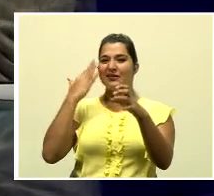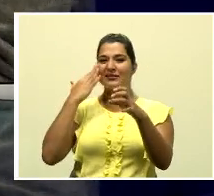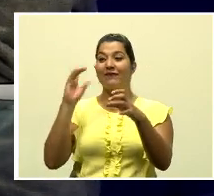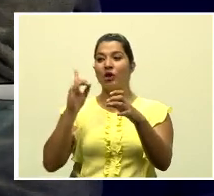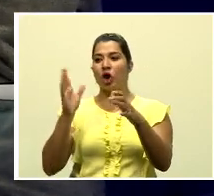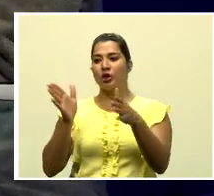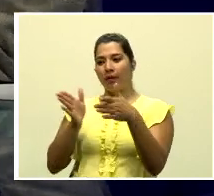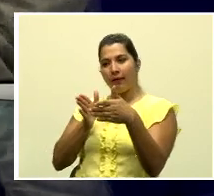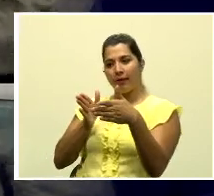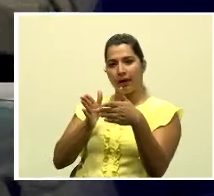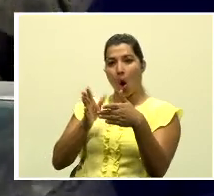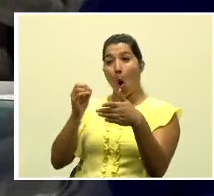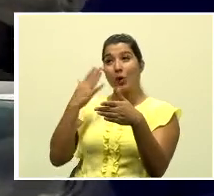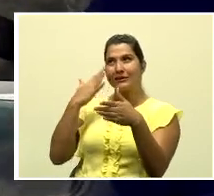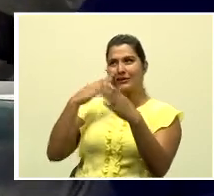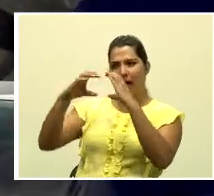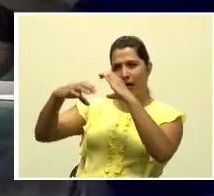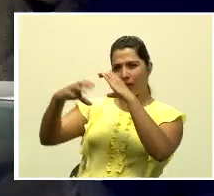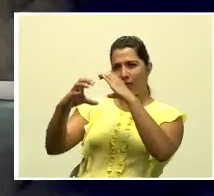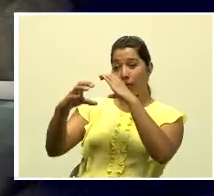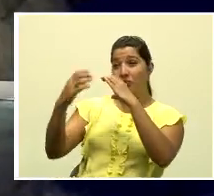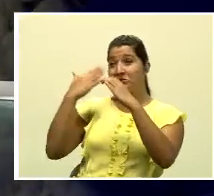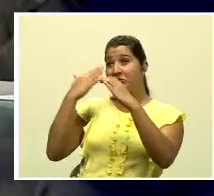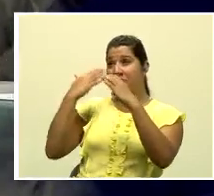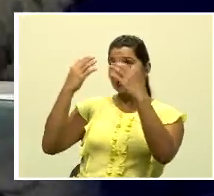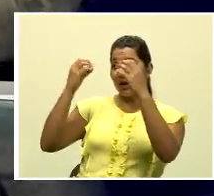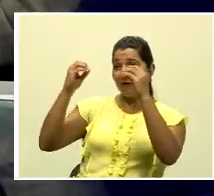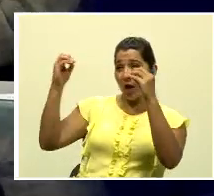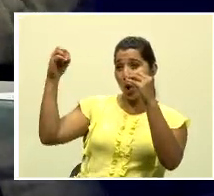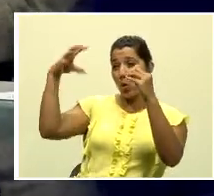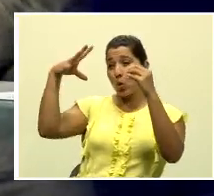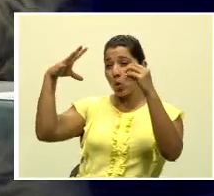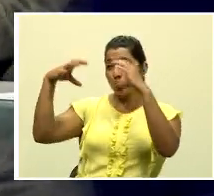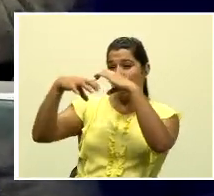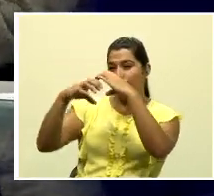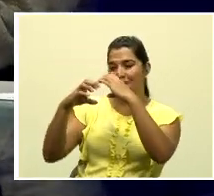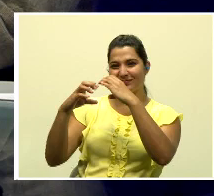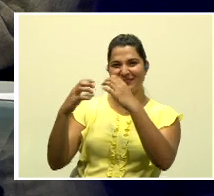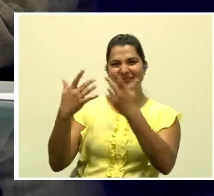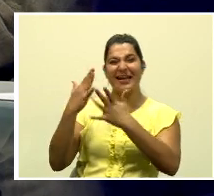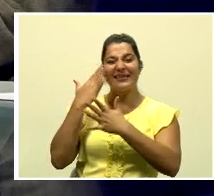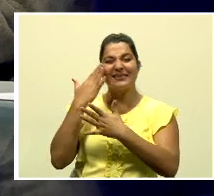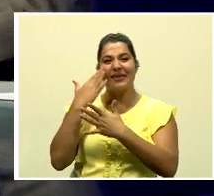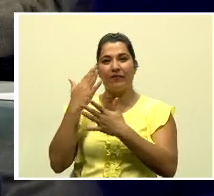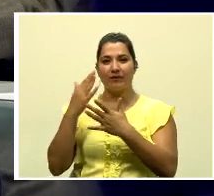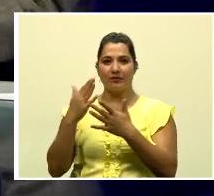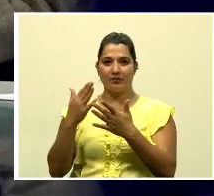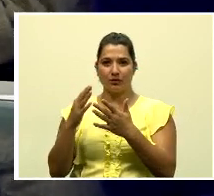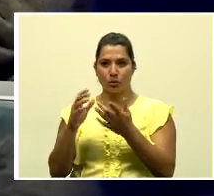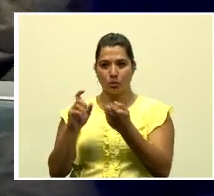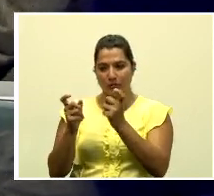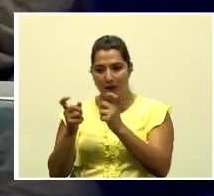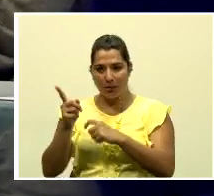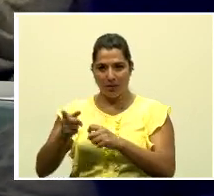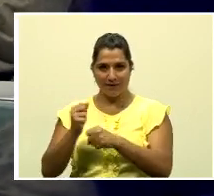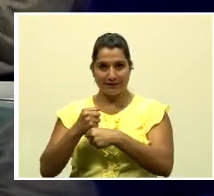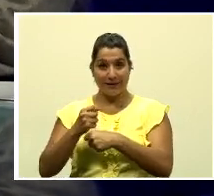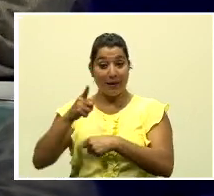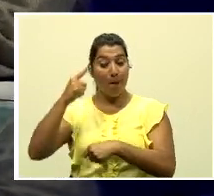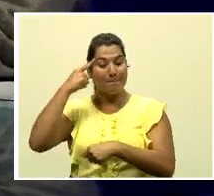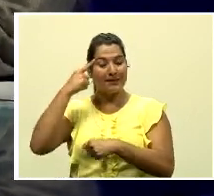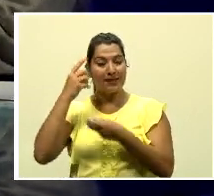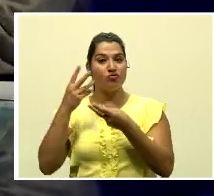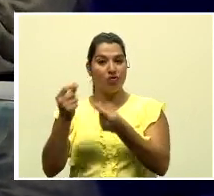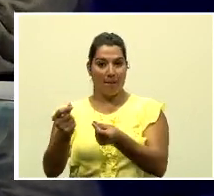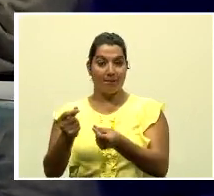fotografía quede de la mejor manera, o digamos que corresponda a lo que usted quiere expresar en ese momento. Y hay que pensar rápido.